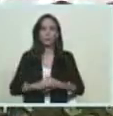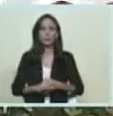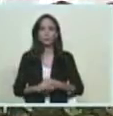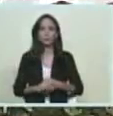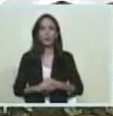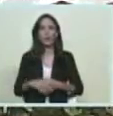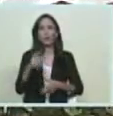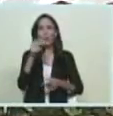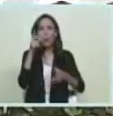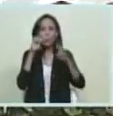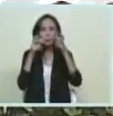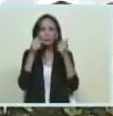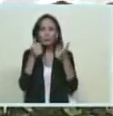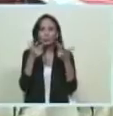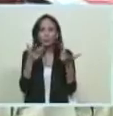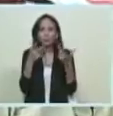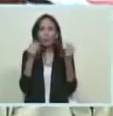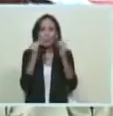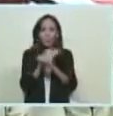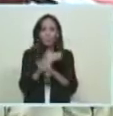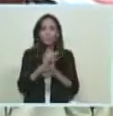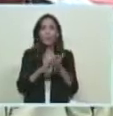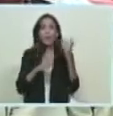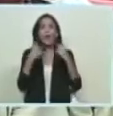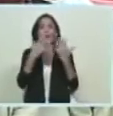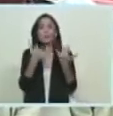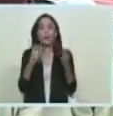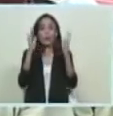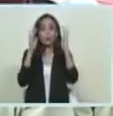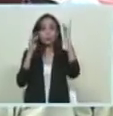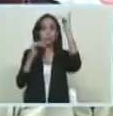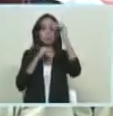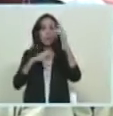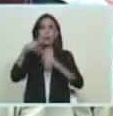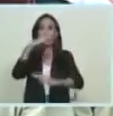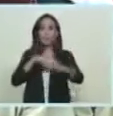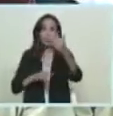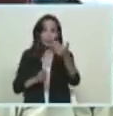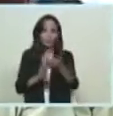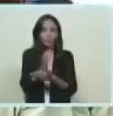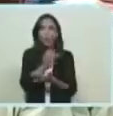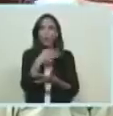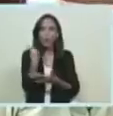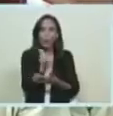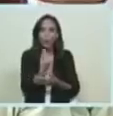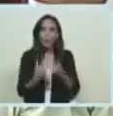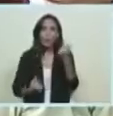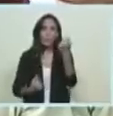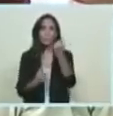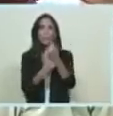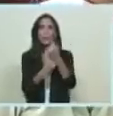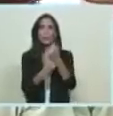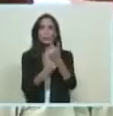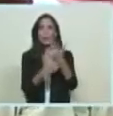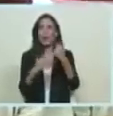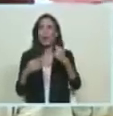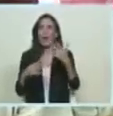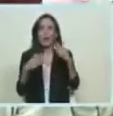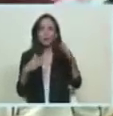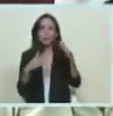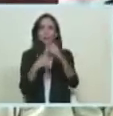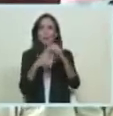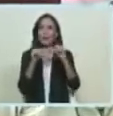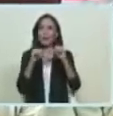bien. Acércate el micrófono. Estamos convencidos de que la revolución va para adelante. Que nosotros los jóvenes vamos a hacerla